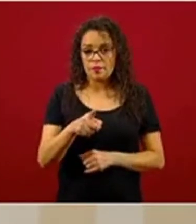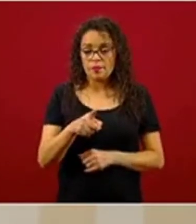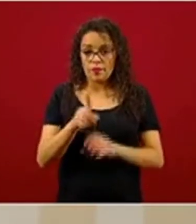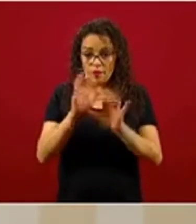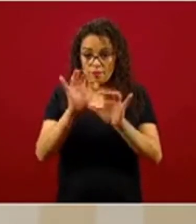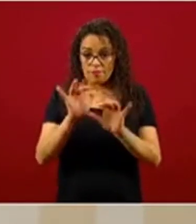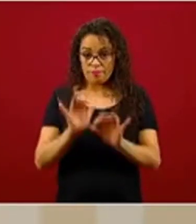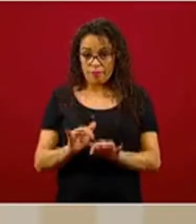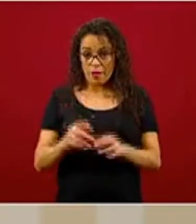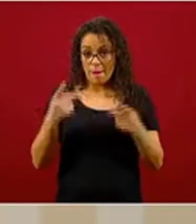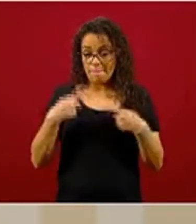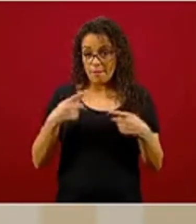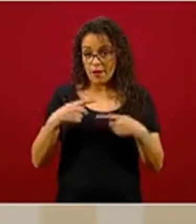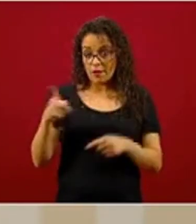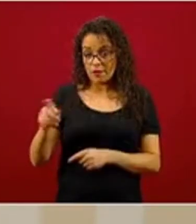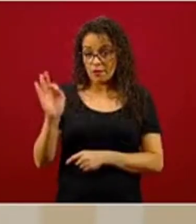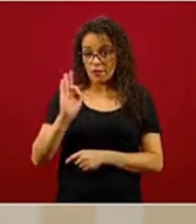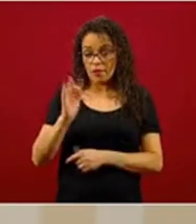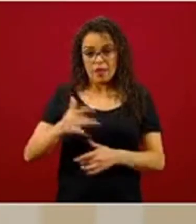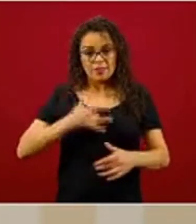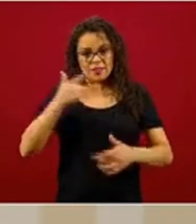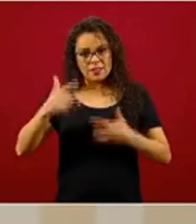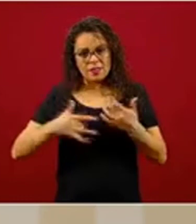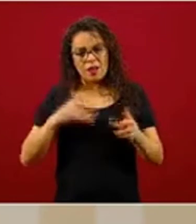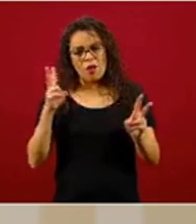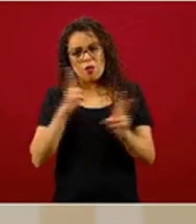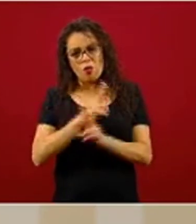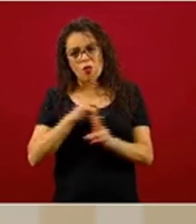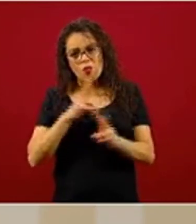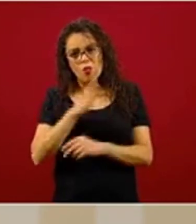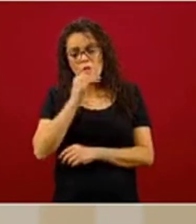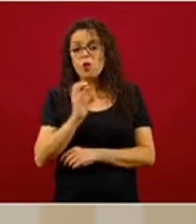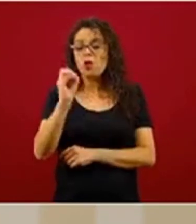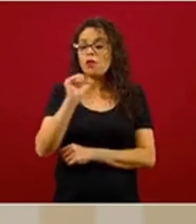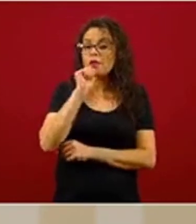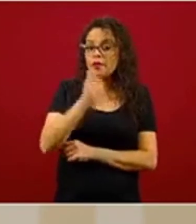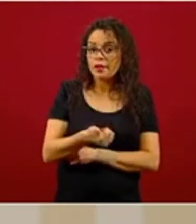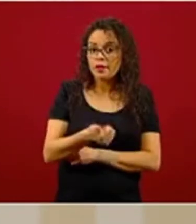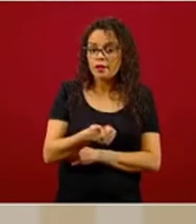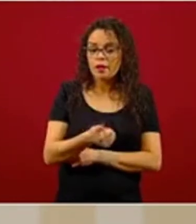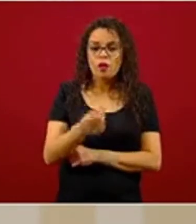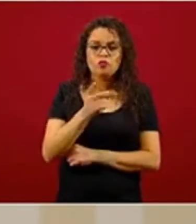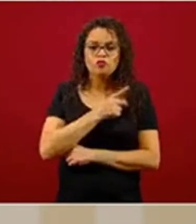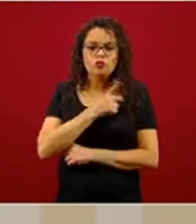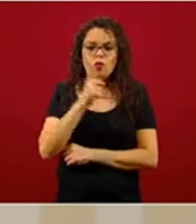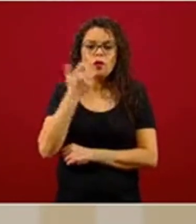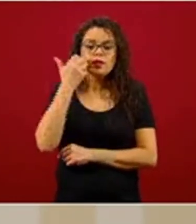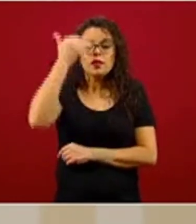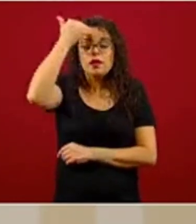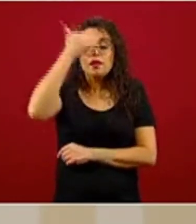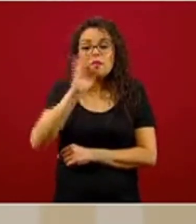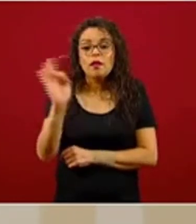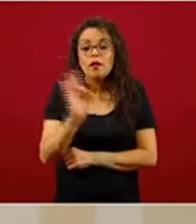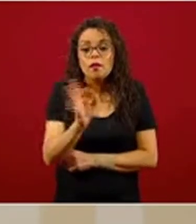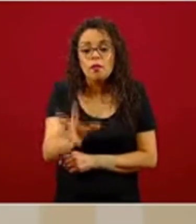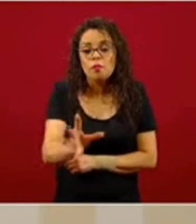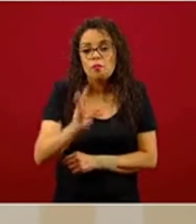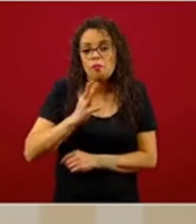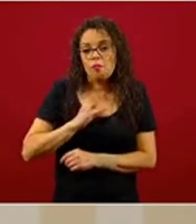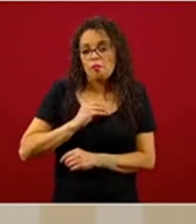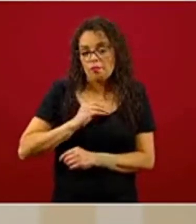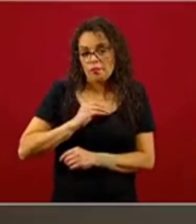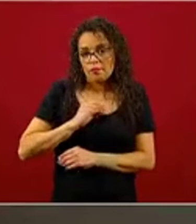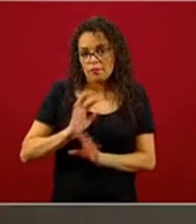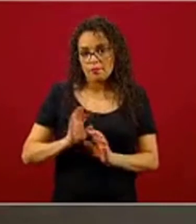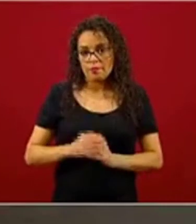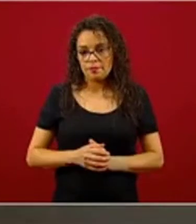era una persona que tenía síntomas respiratorios o si no los tenía. A lo mejor solamente deseaba conocer si se había contagiado.